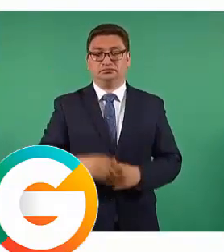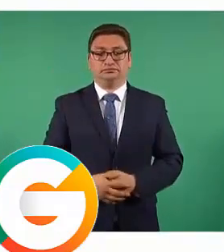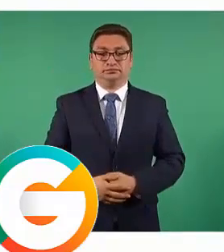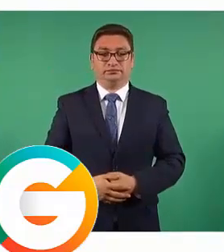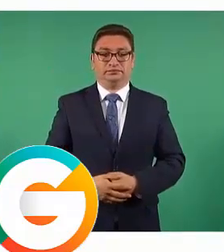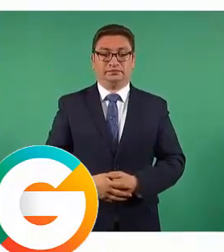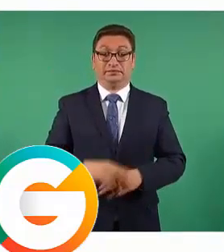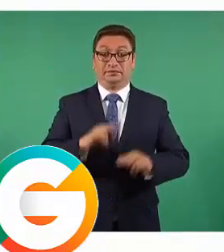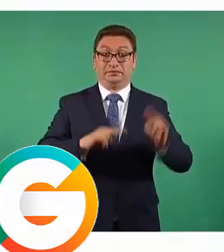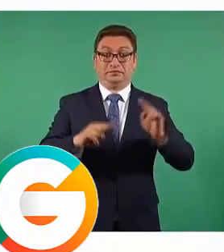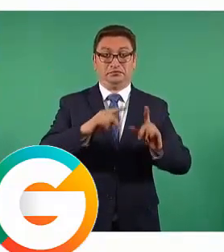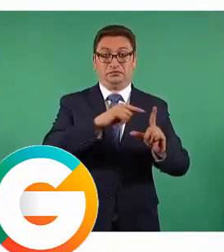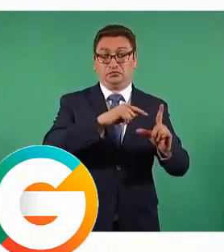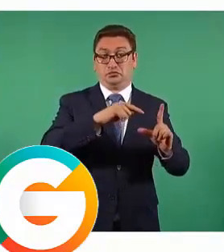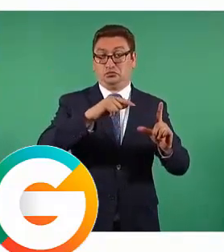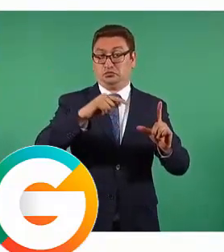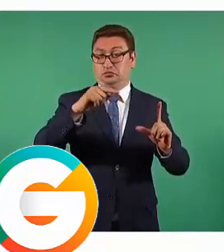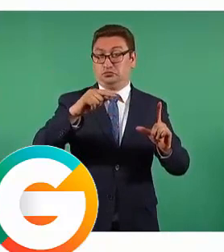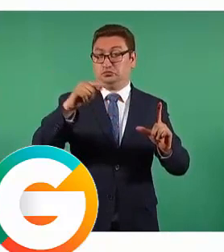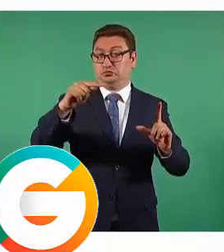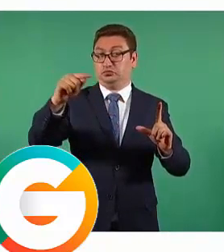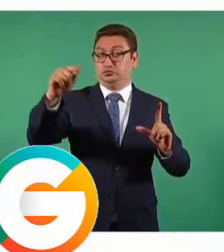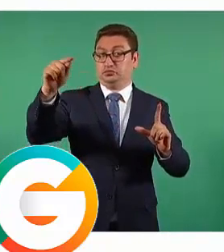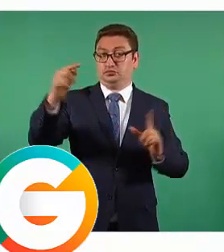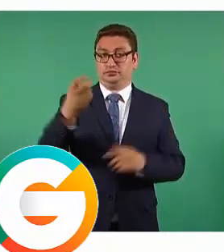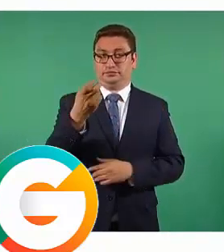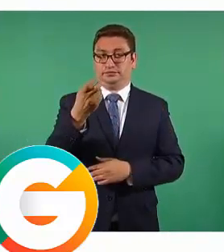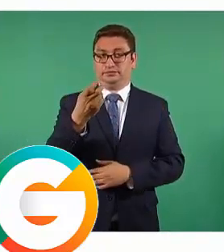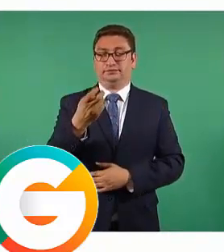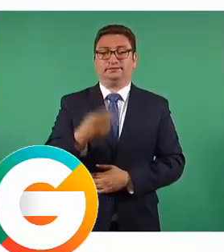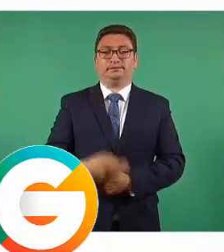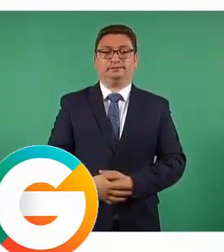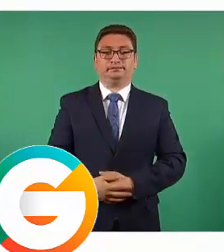Así iba. Esta era la tendencia.